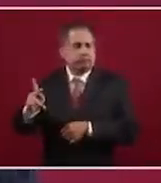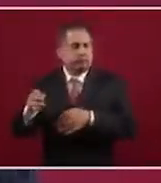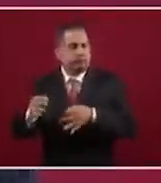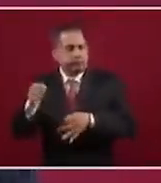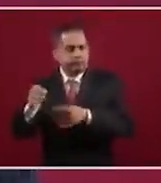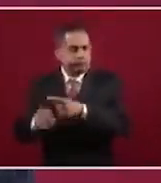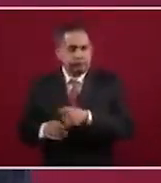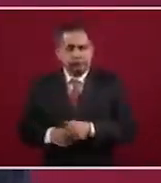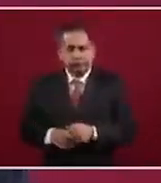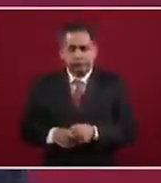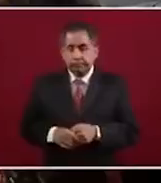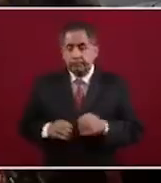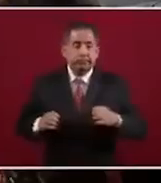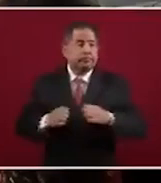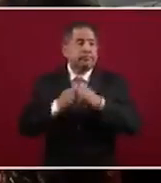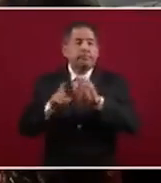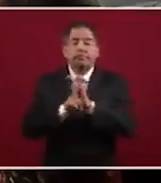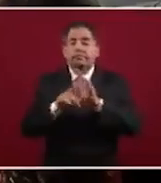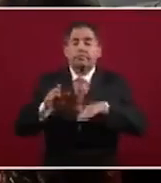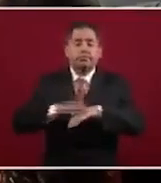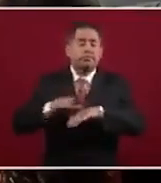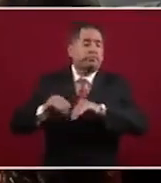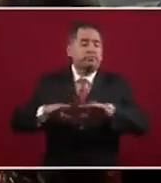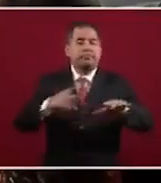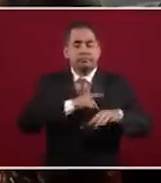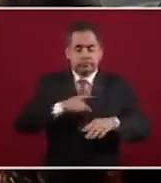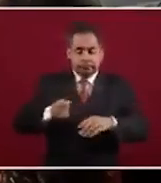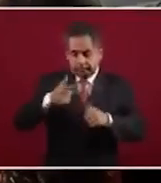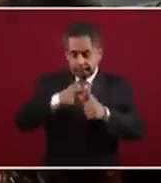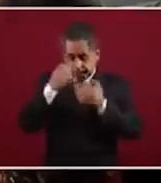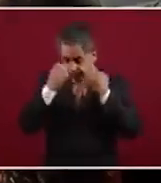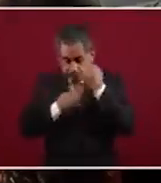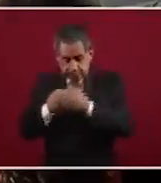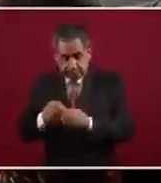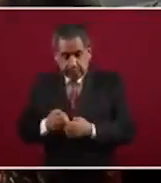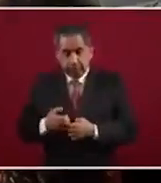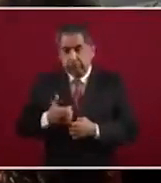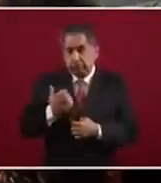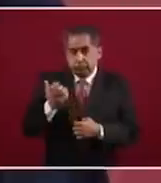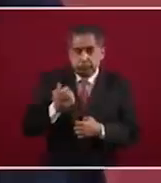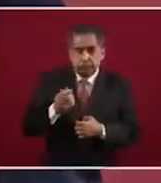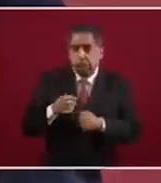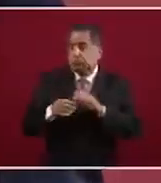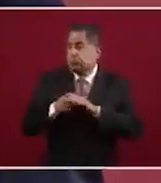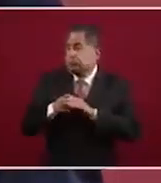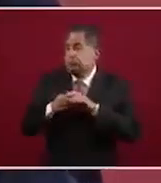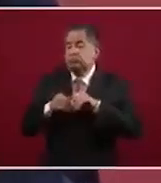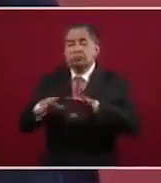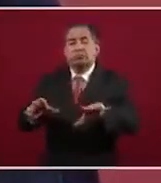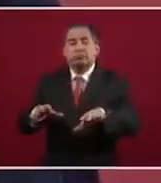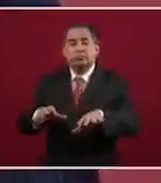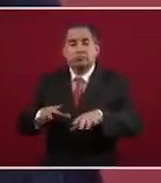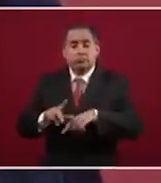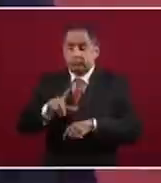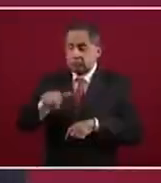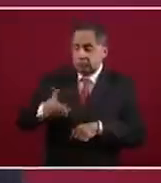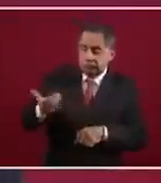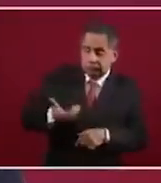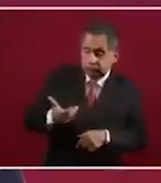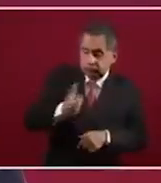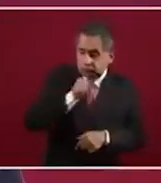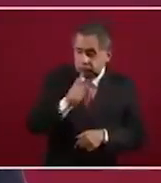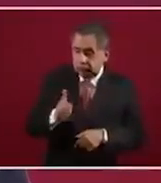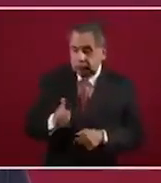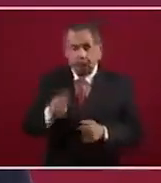Las alertas de género tienen que ser revisadas, porque si no hay acciones posteriores a que se emita la alerta,